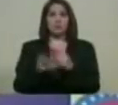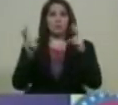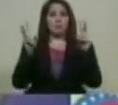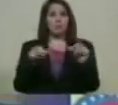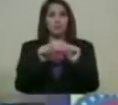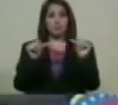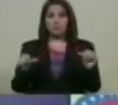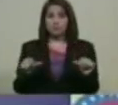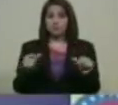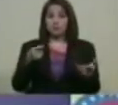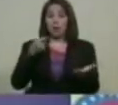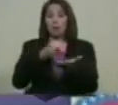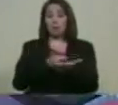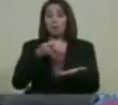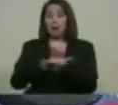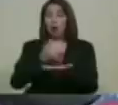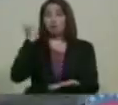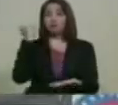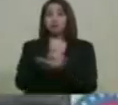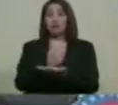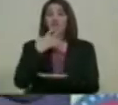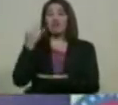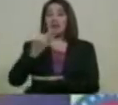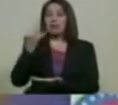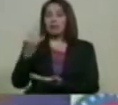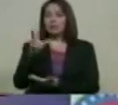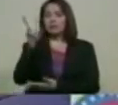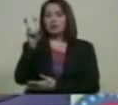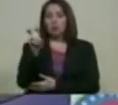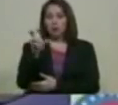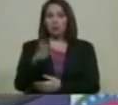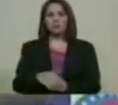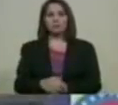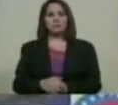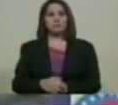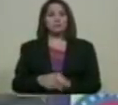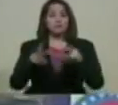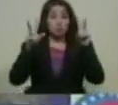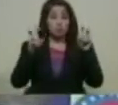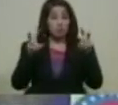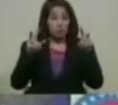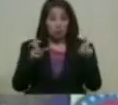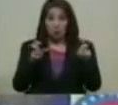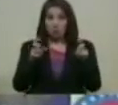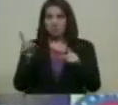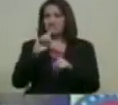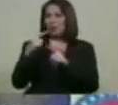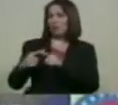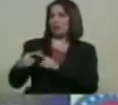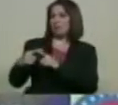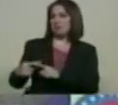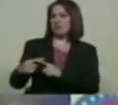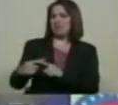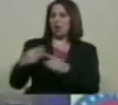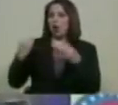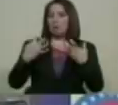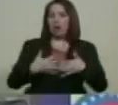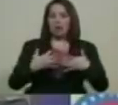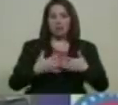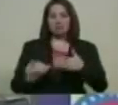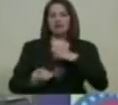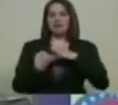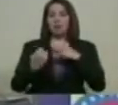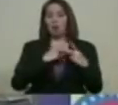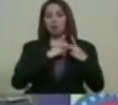fijación de precios nuevo, verdaderamente nuevo, que no depende solo de la capacidad institucional o de la